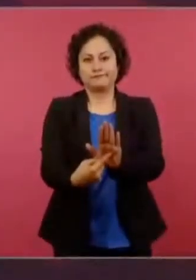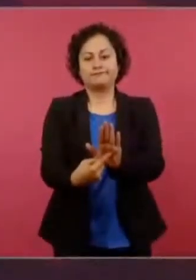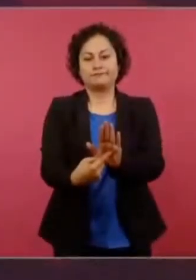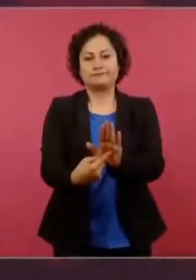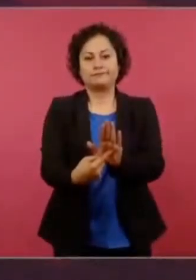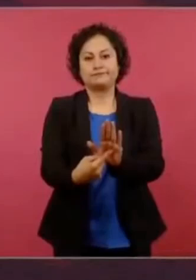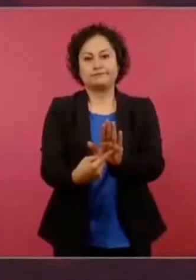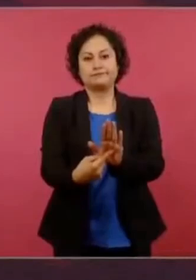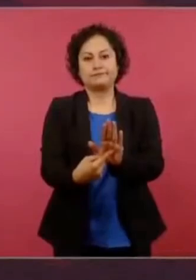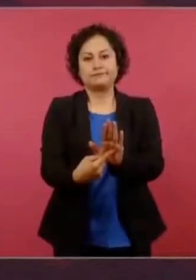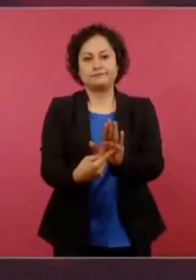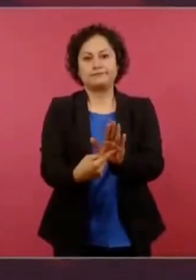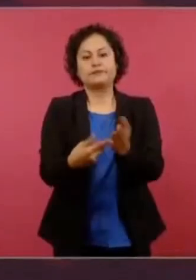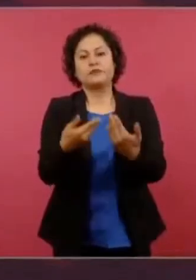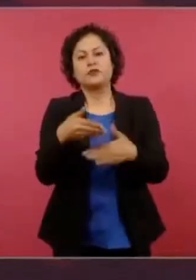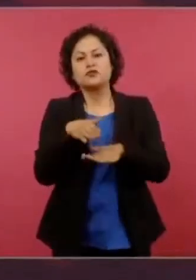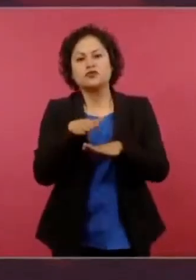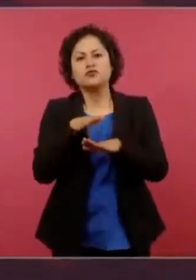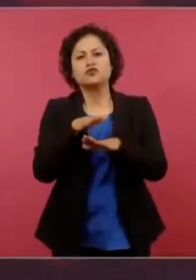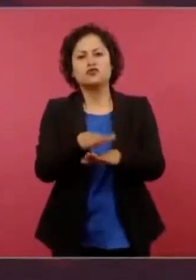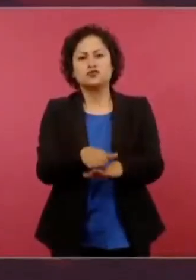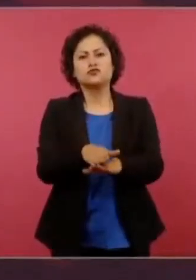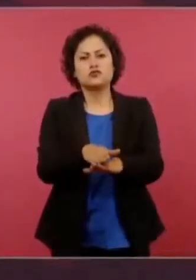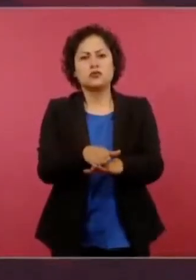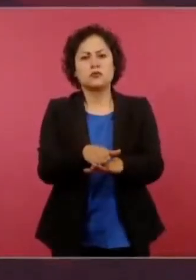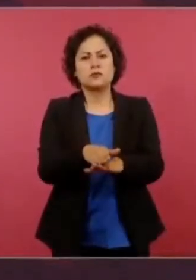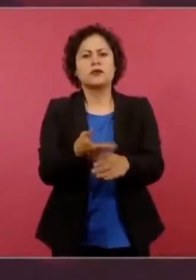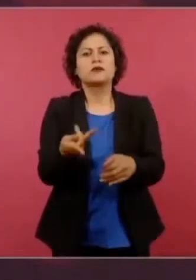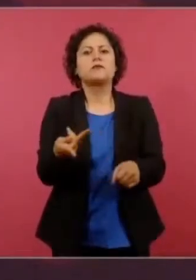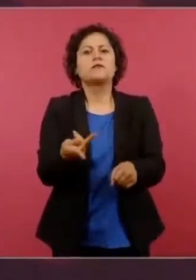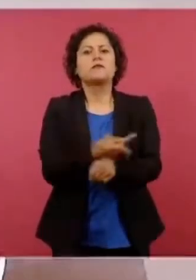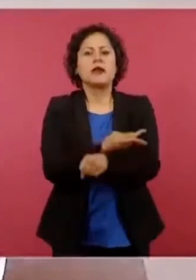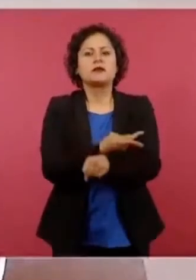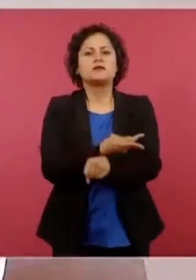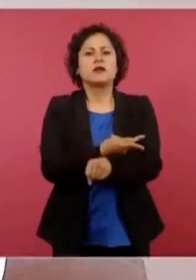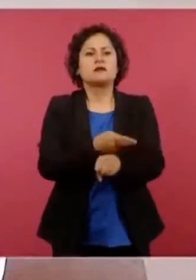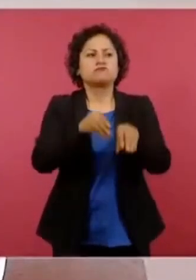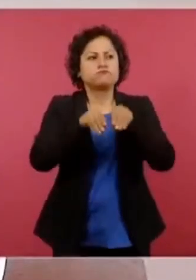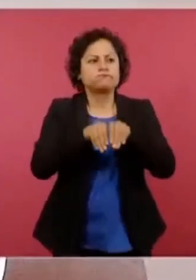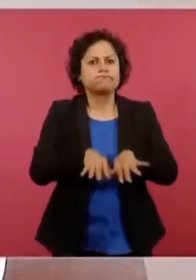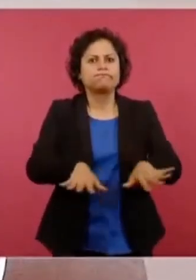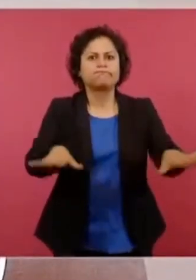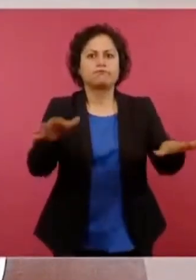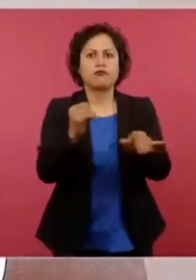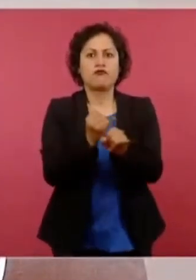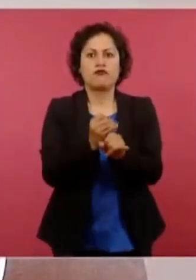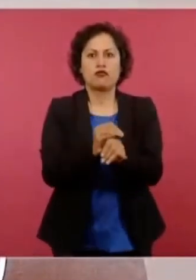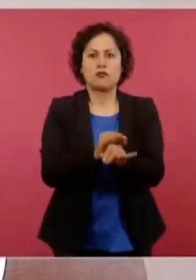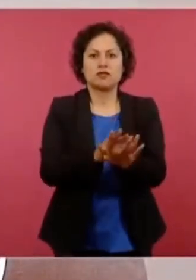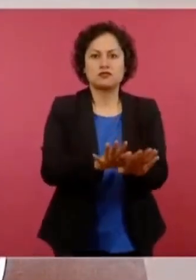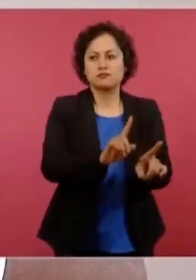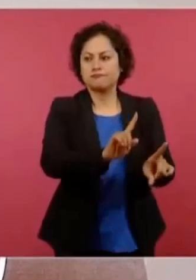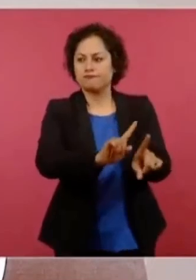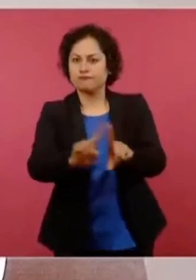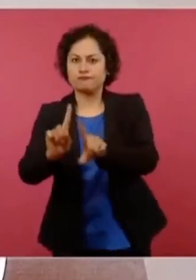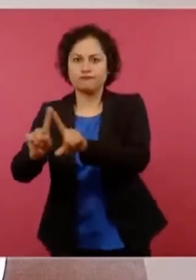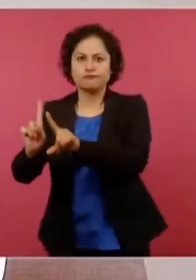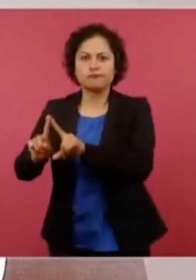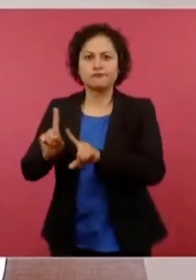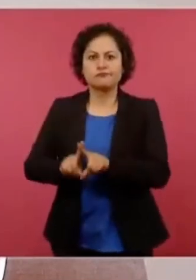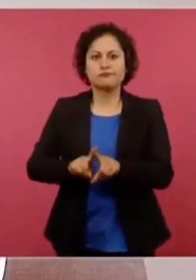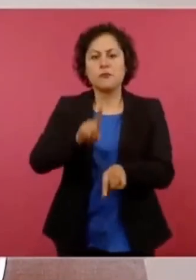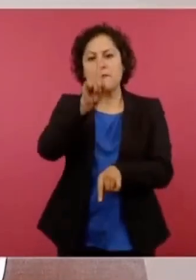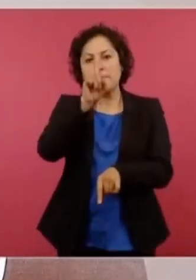cómo se miente en los medios convencionales, ¿no?, de